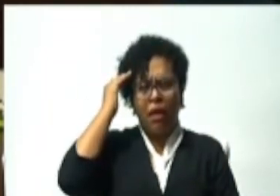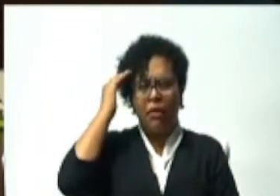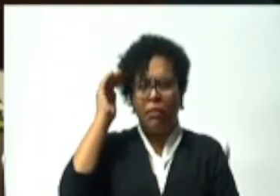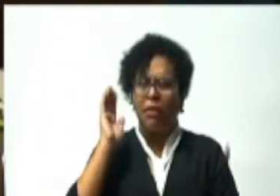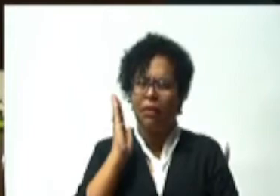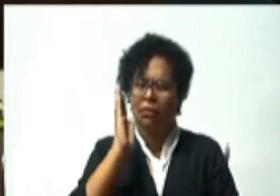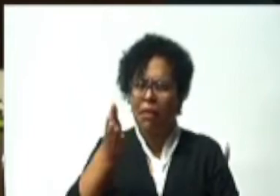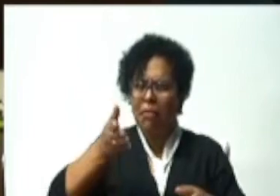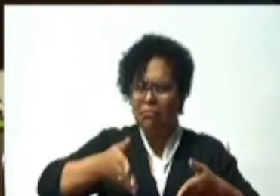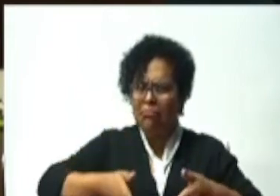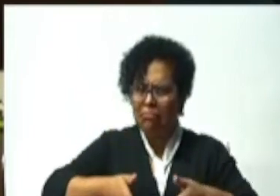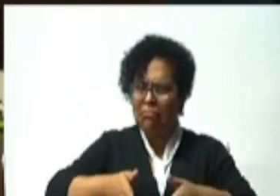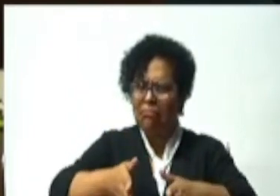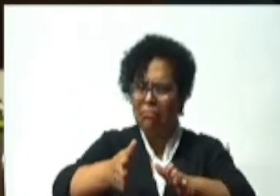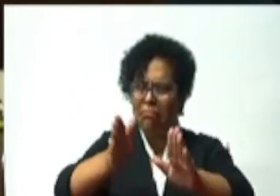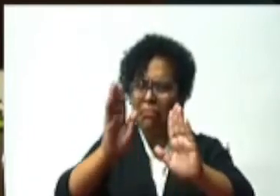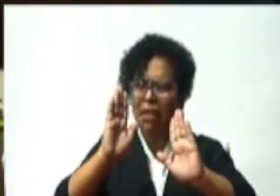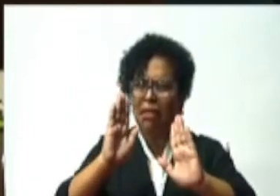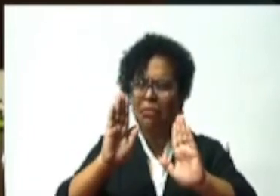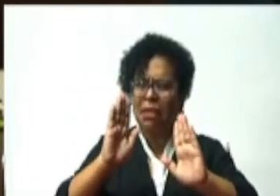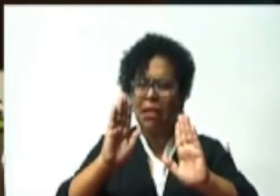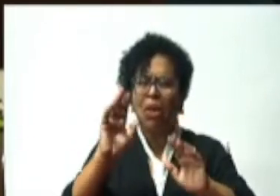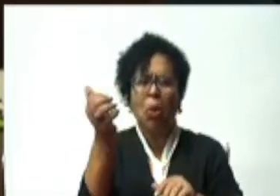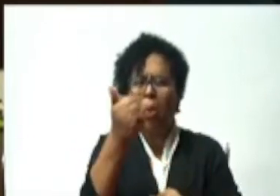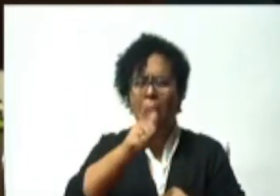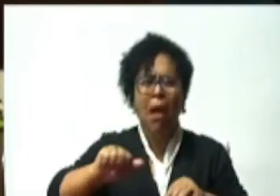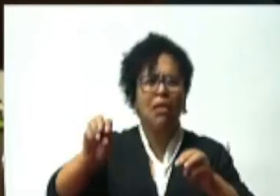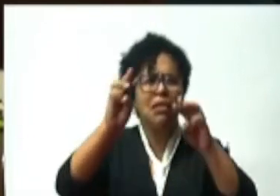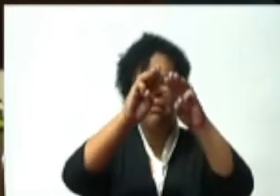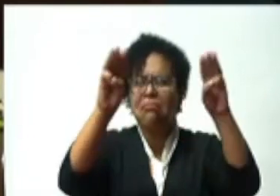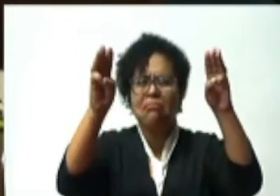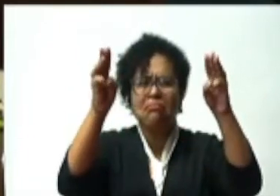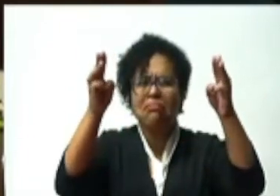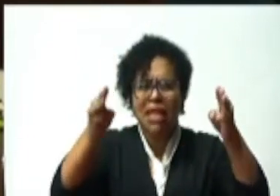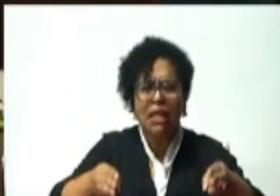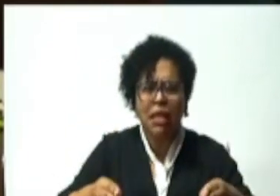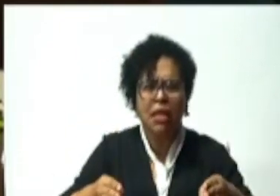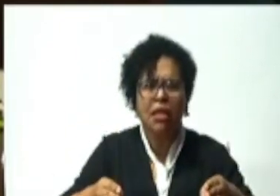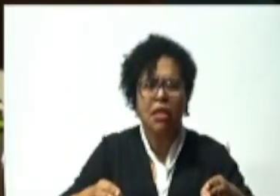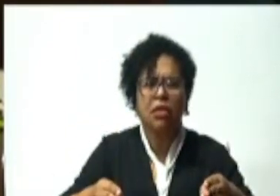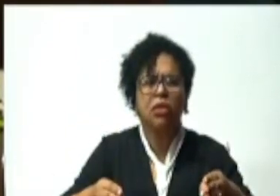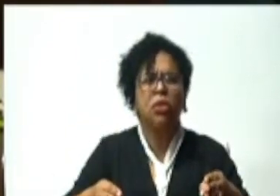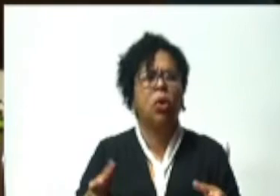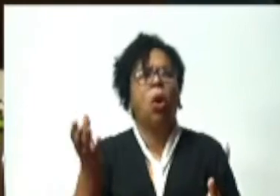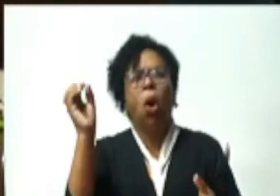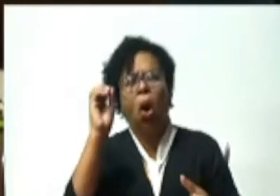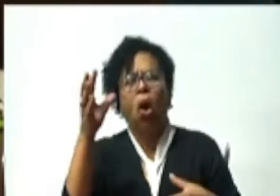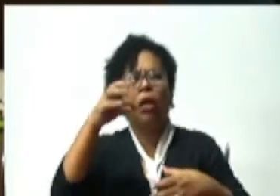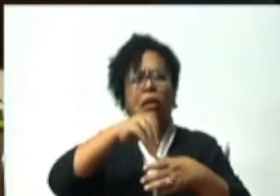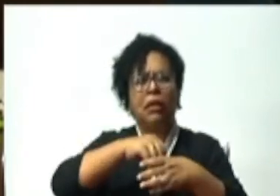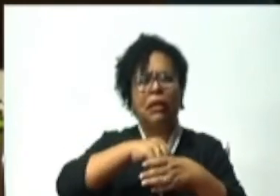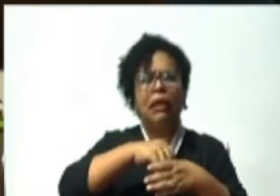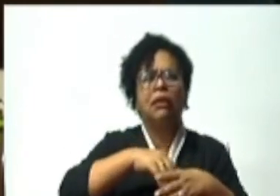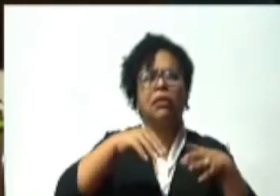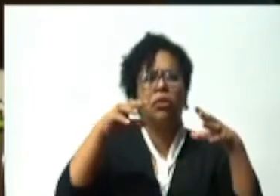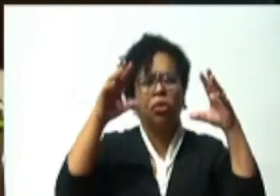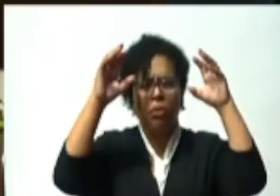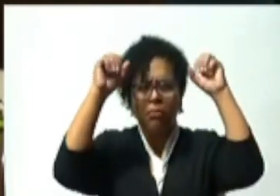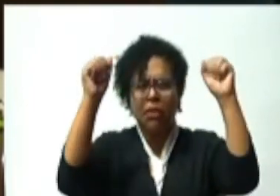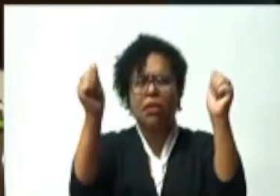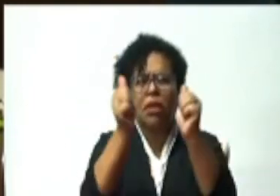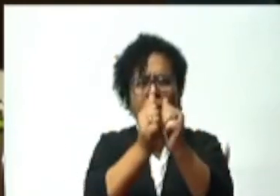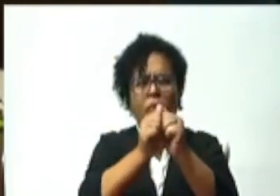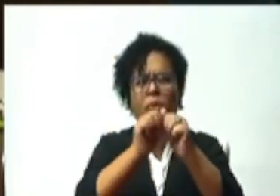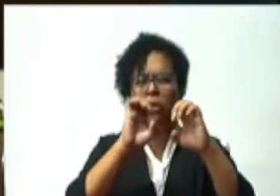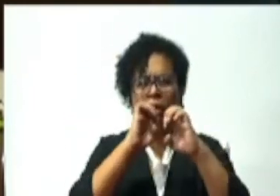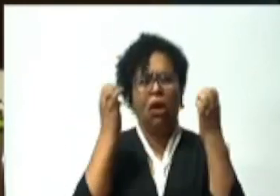ningún incumbente ministro o como se llame del Poder Ejecutivo falte el respeto a